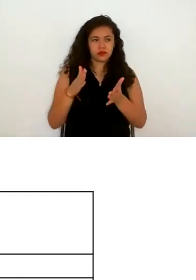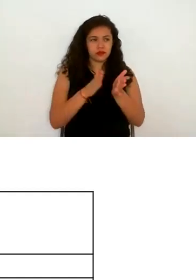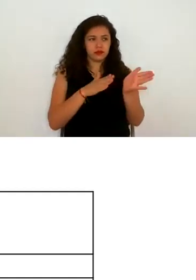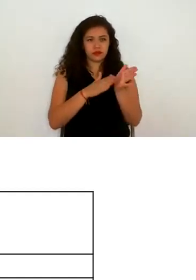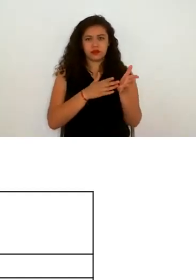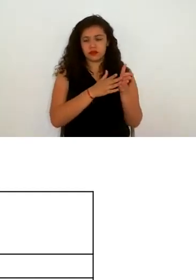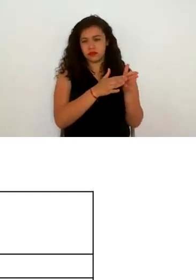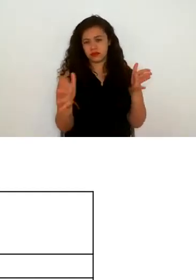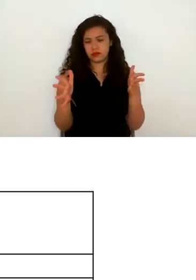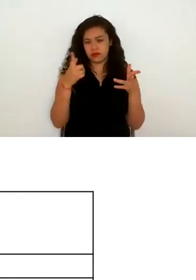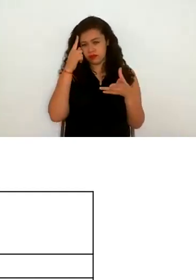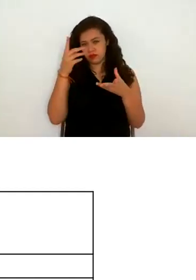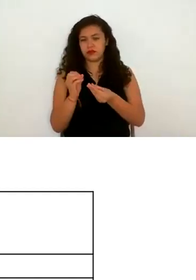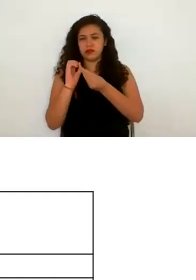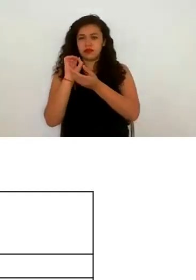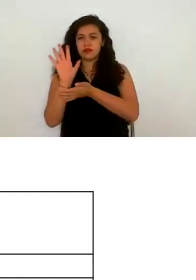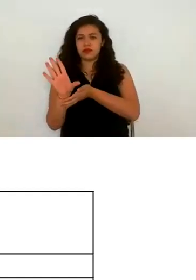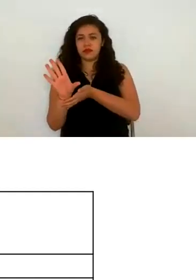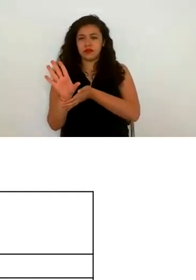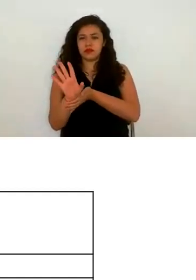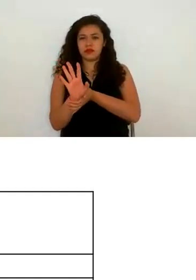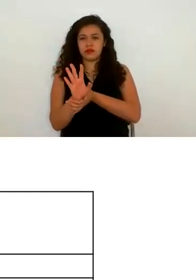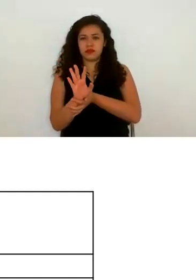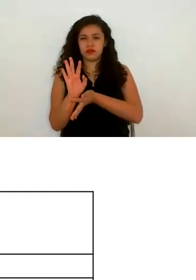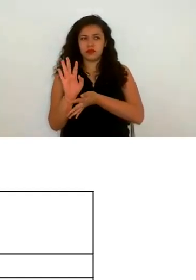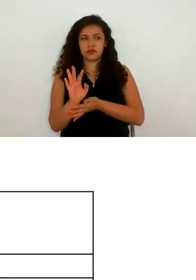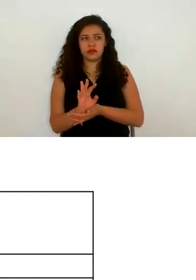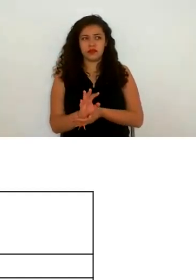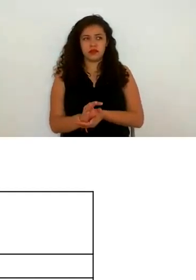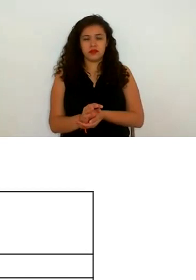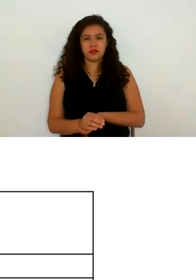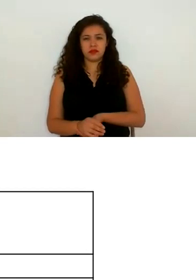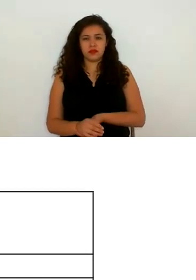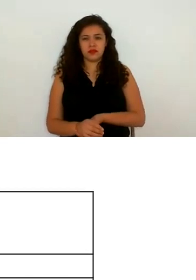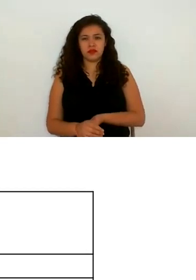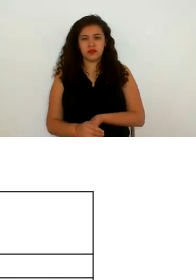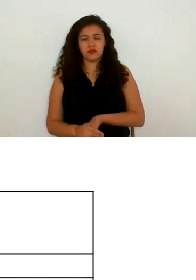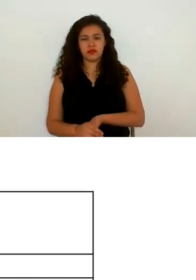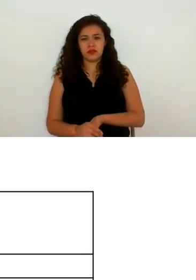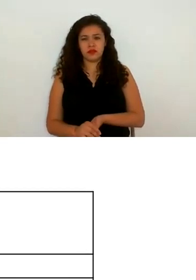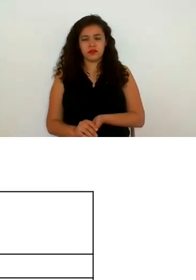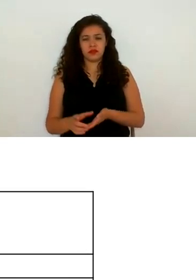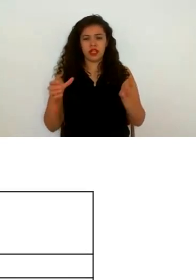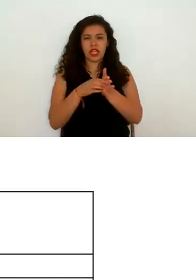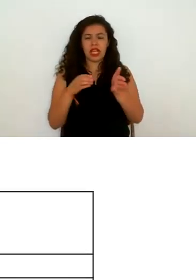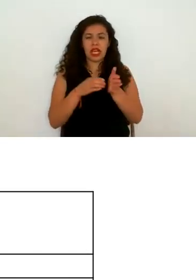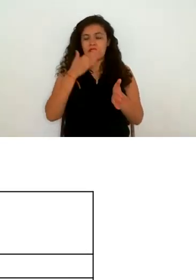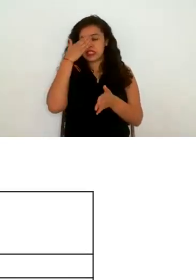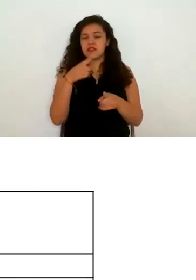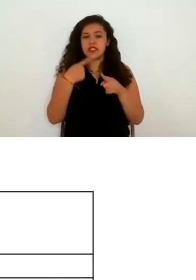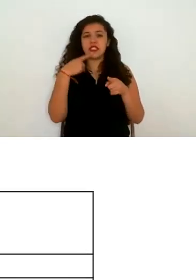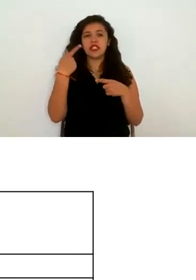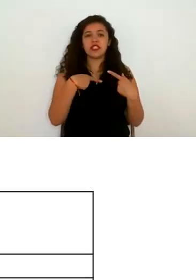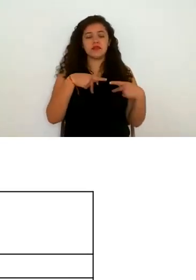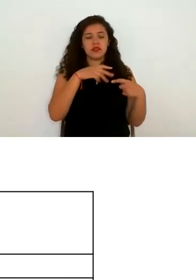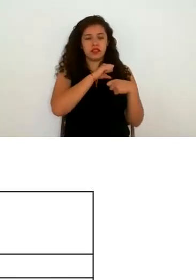expedientes transferidos y para también delimitar de quién son las cajas. Entonces,